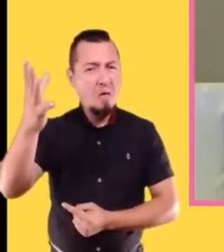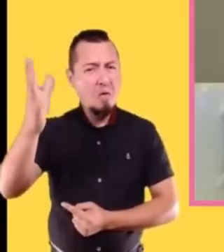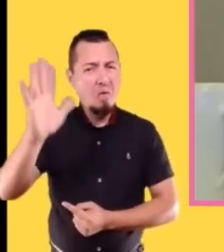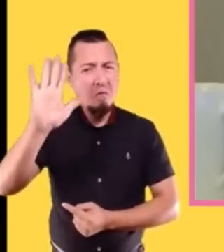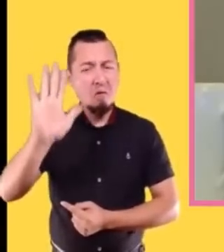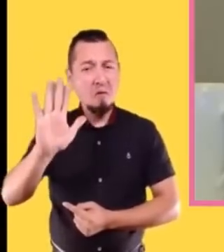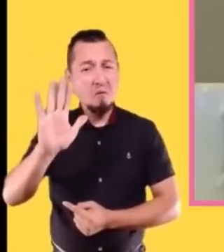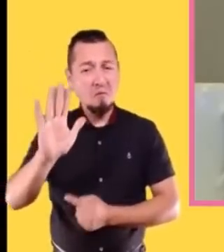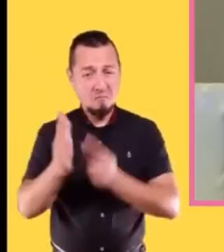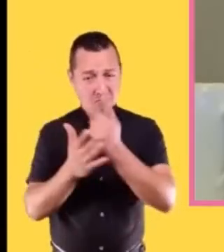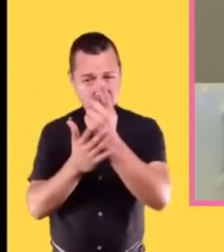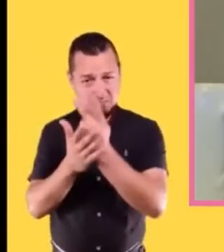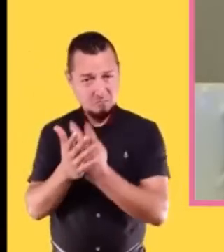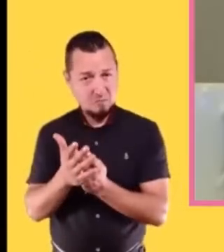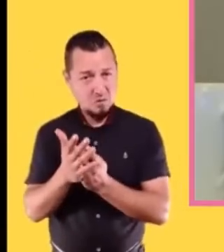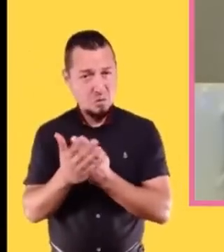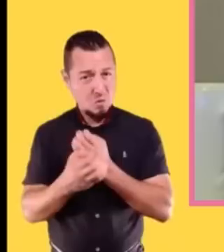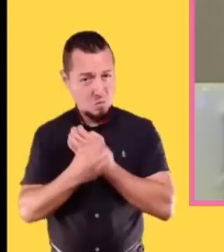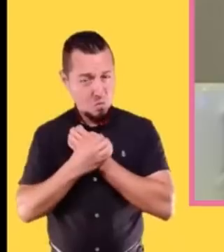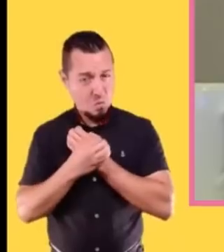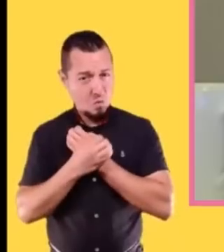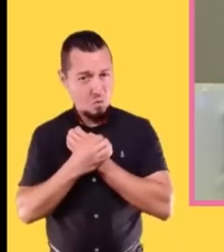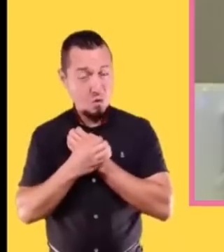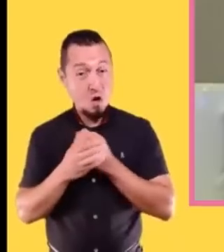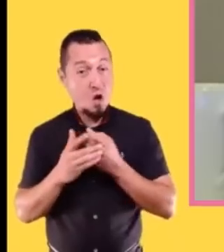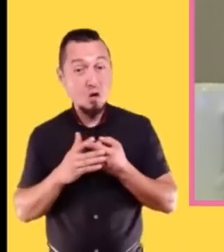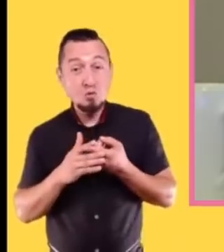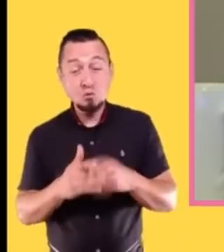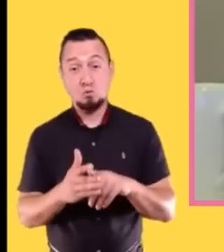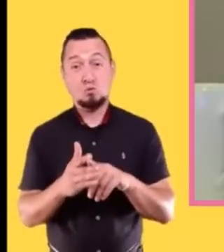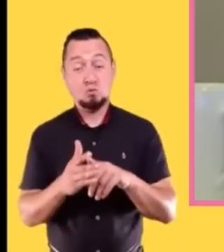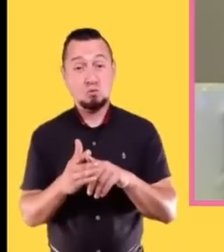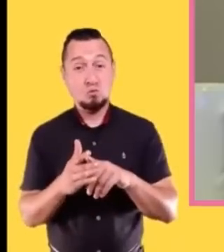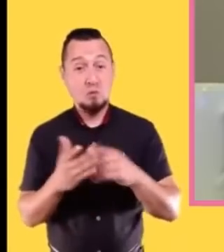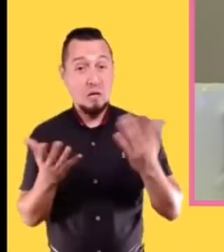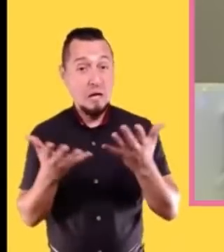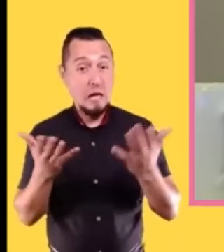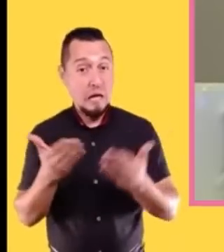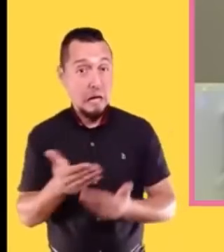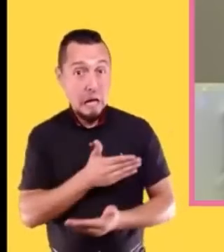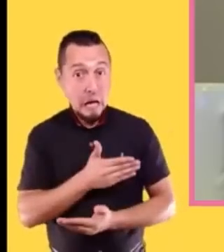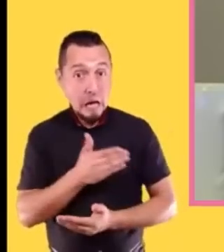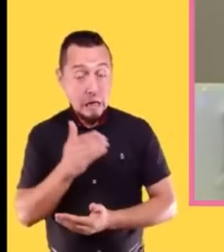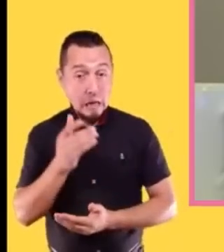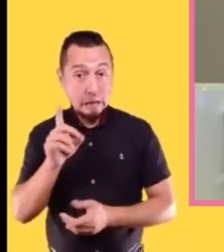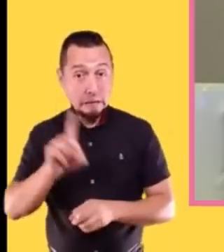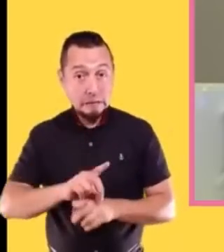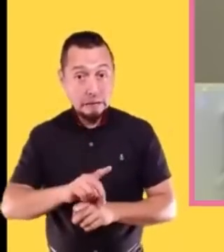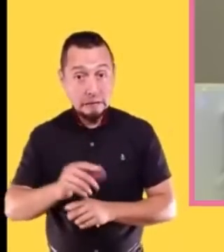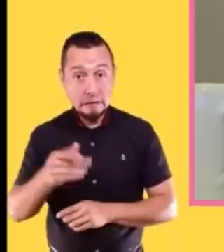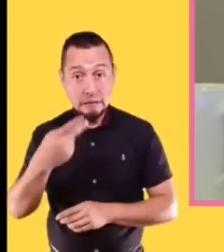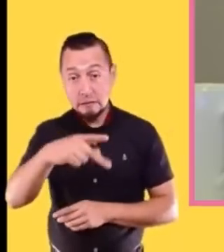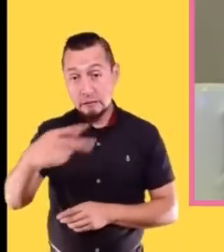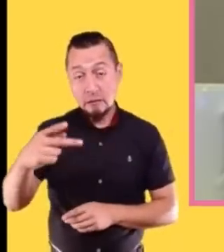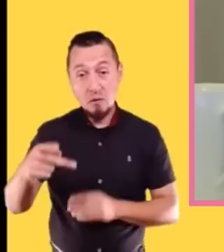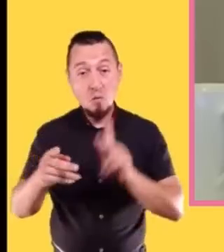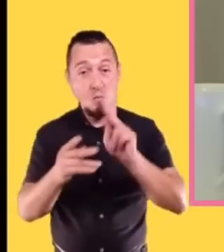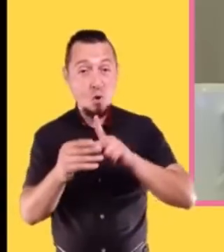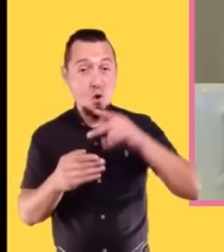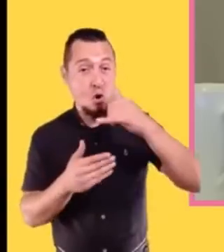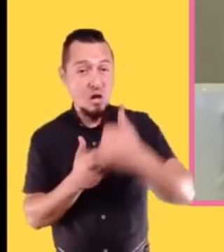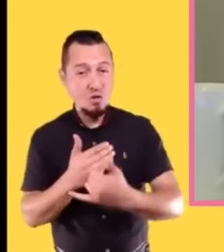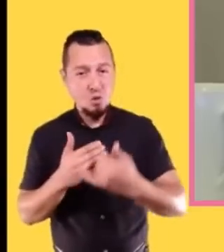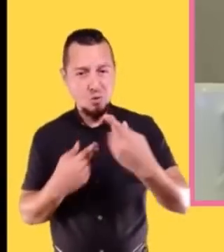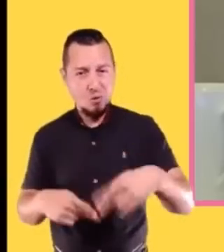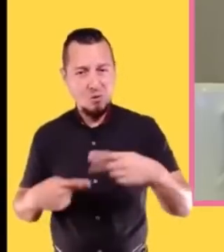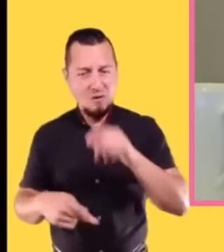este proyecto educativo no inició hace unos días, no es parte de este debate de